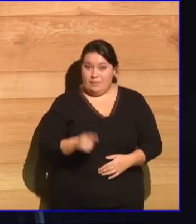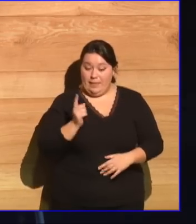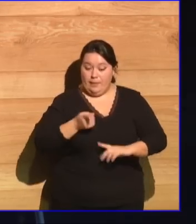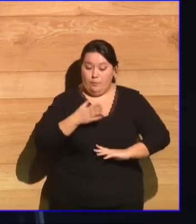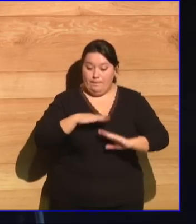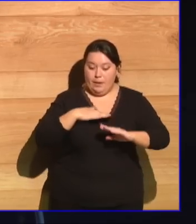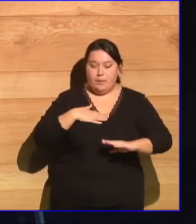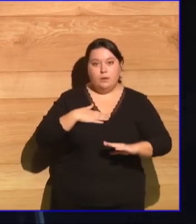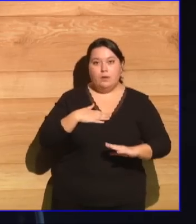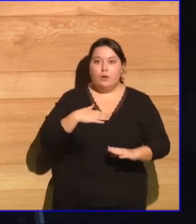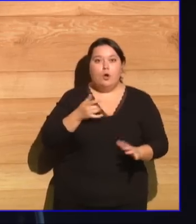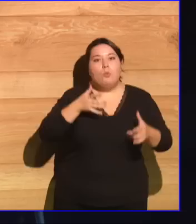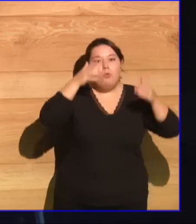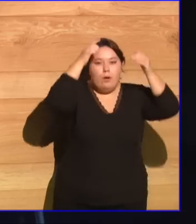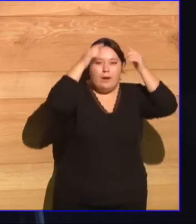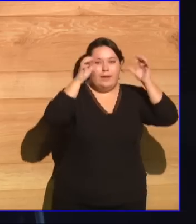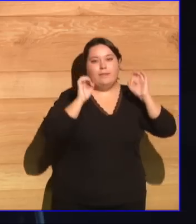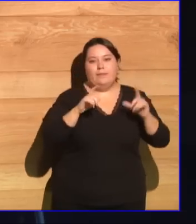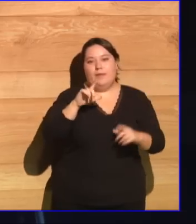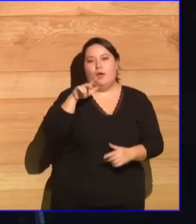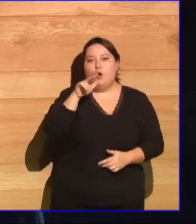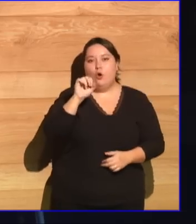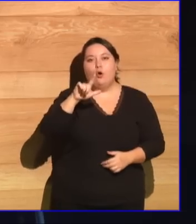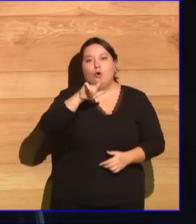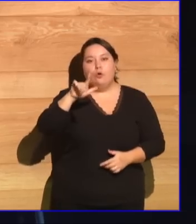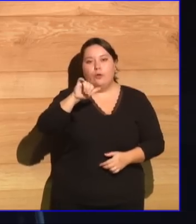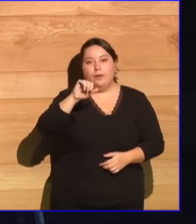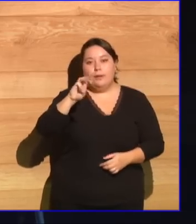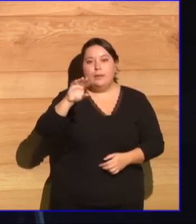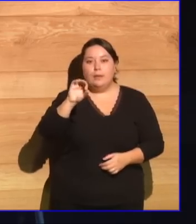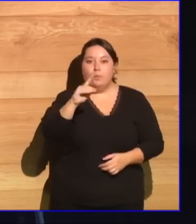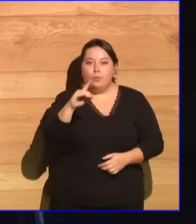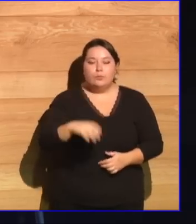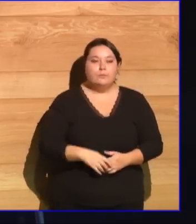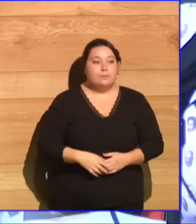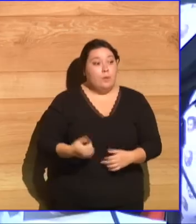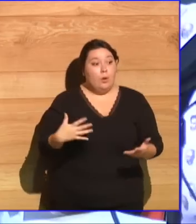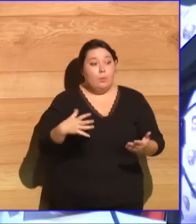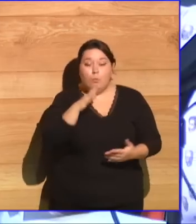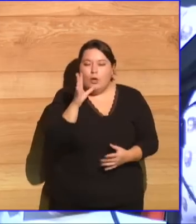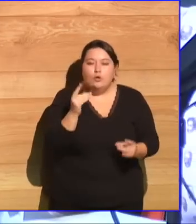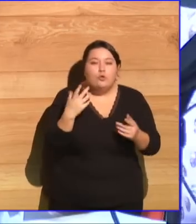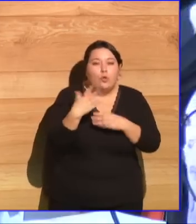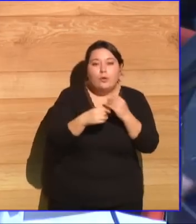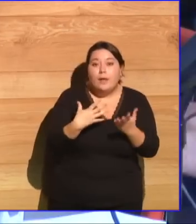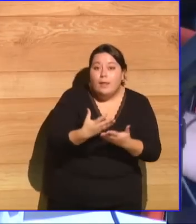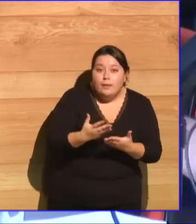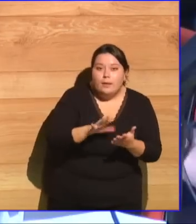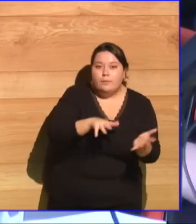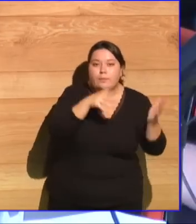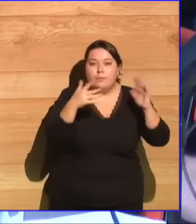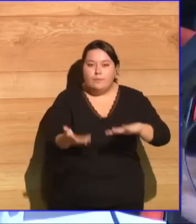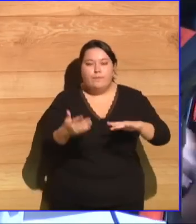mí, el rey Midas de Hollywood. Digo, qué frase, Qué Rodrigo. bonito, Hostia. qué bonito, qué bonito, qué bonito. Porque todo lo que toca lo convierte en